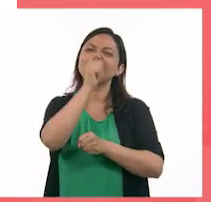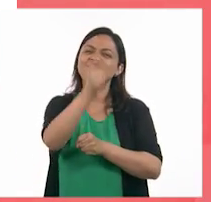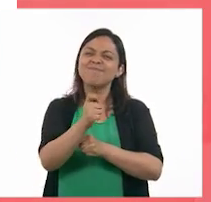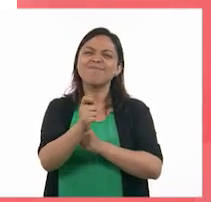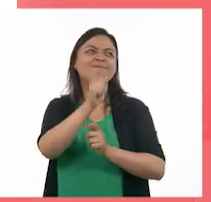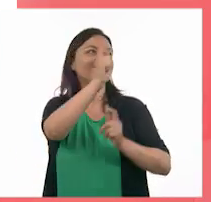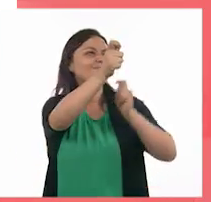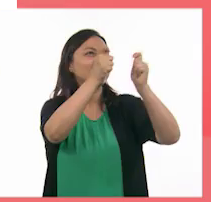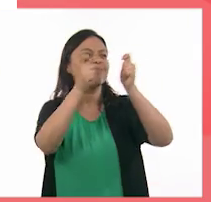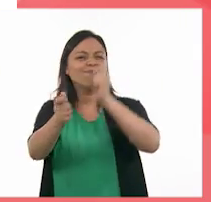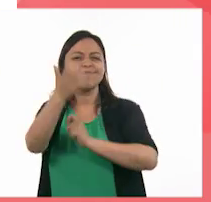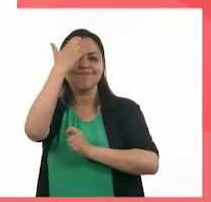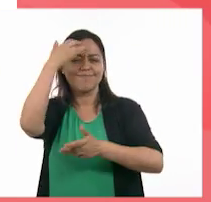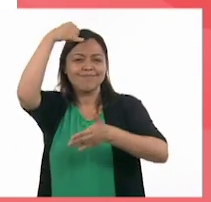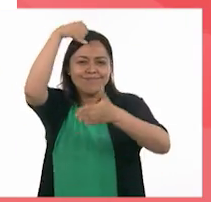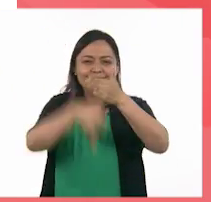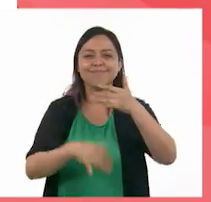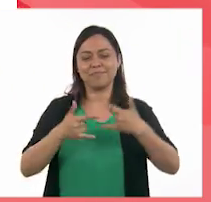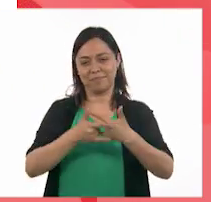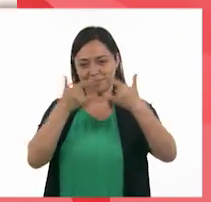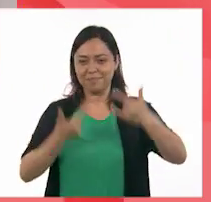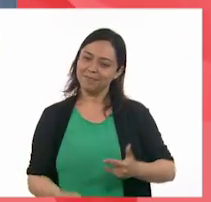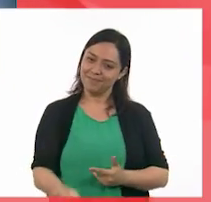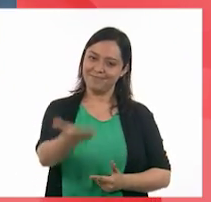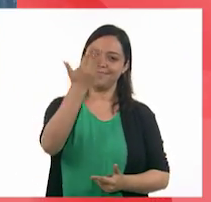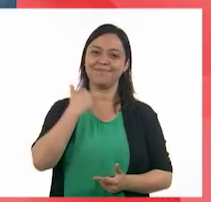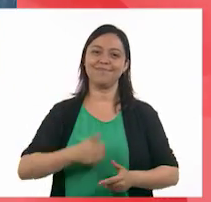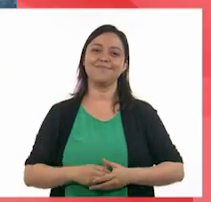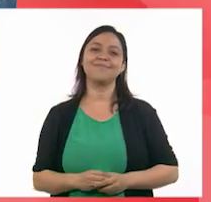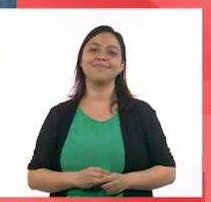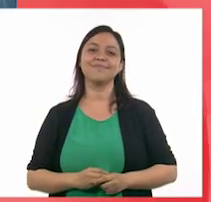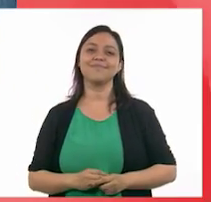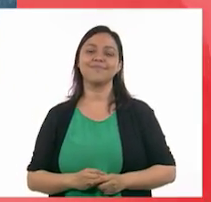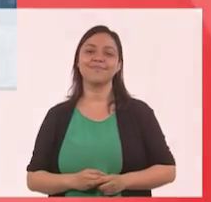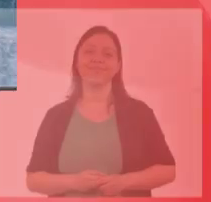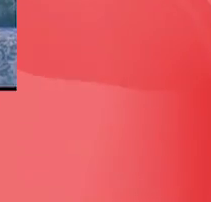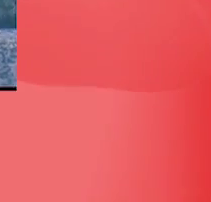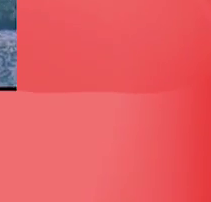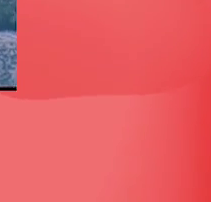un poco más de su historia. Acompáñame.